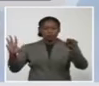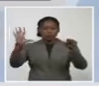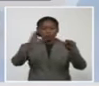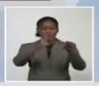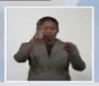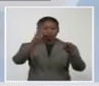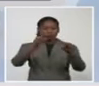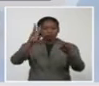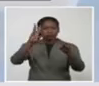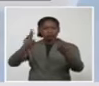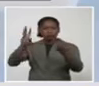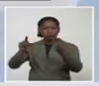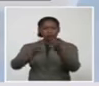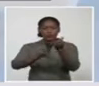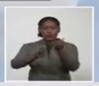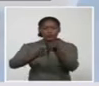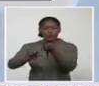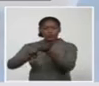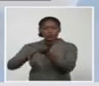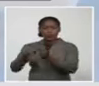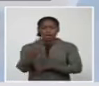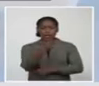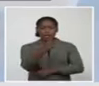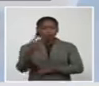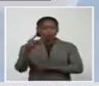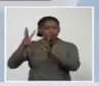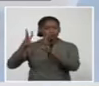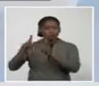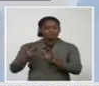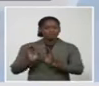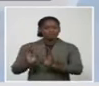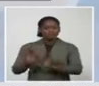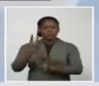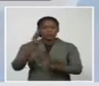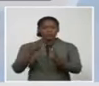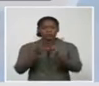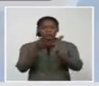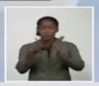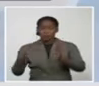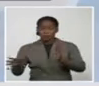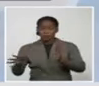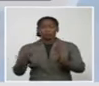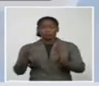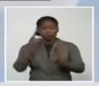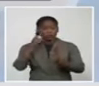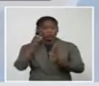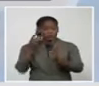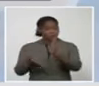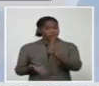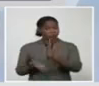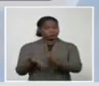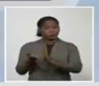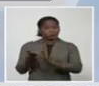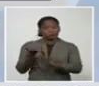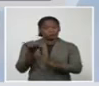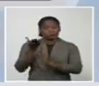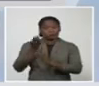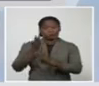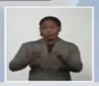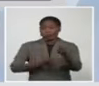Estamos hablando de 340 más activos que los que habíamos, que los que teníamos en el día de